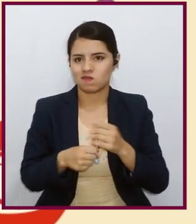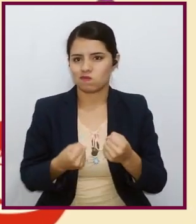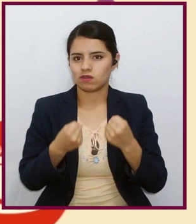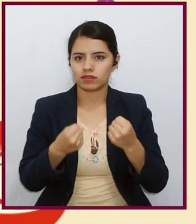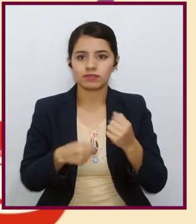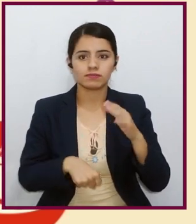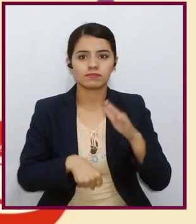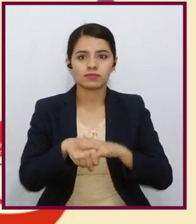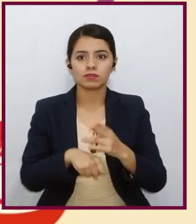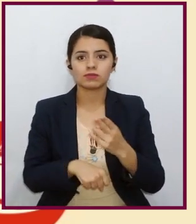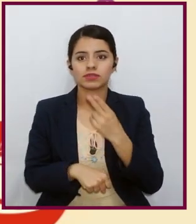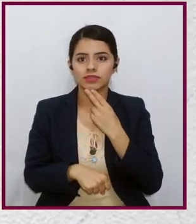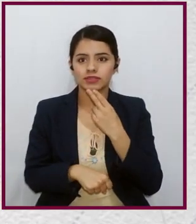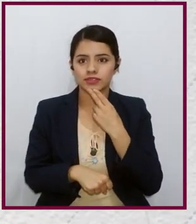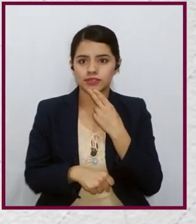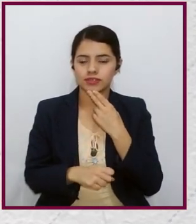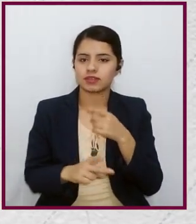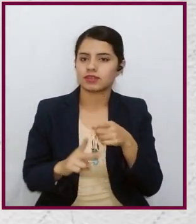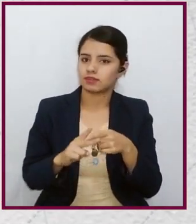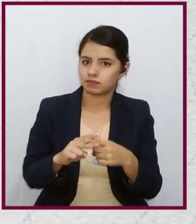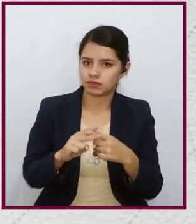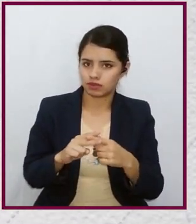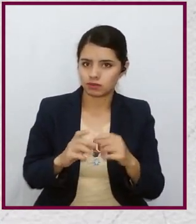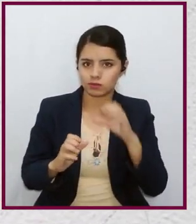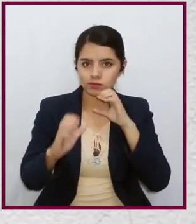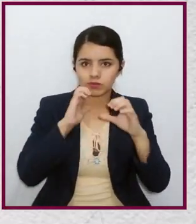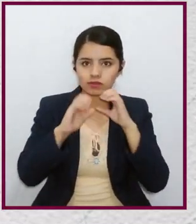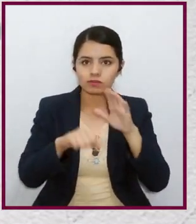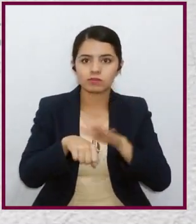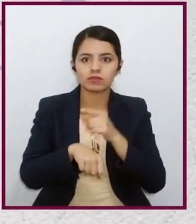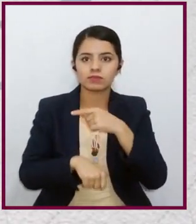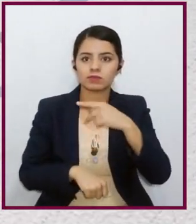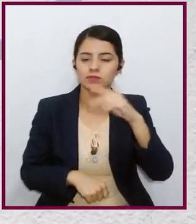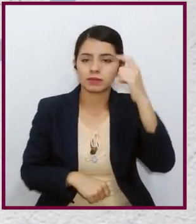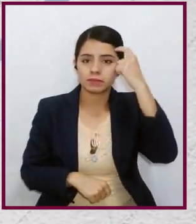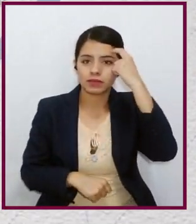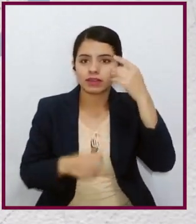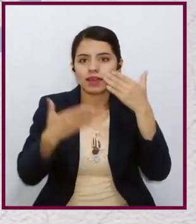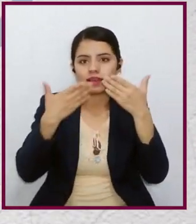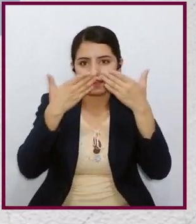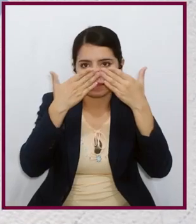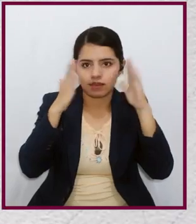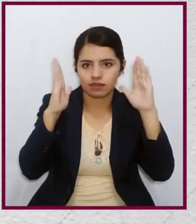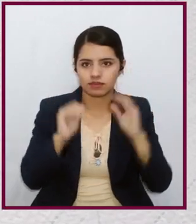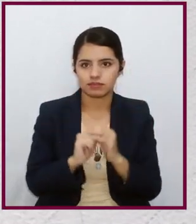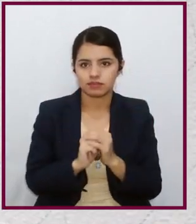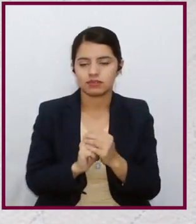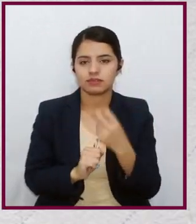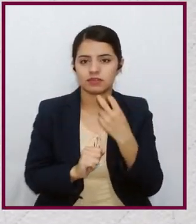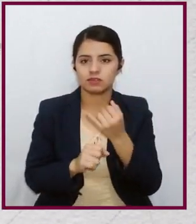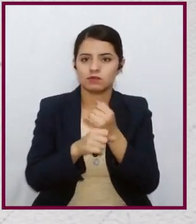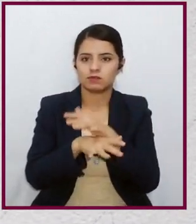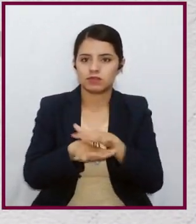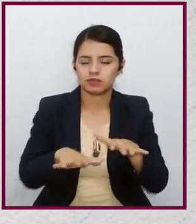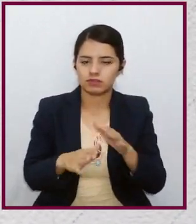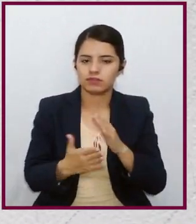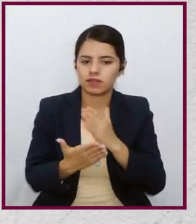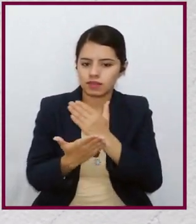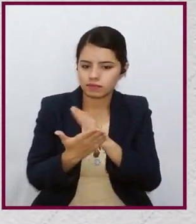a nuestra vista. Nosotros no deberíamos de saturar de tantos colores porque al final ya no se va a entender. Les decía que